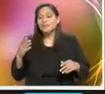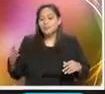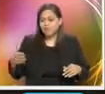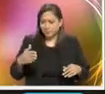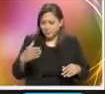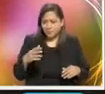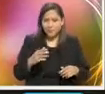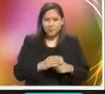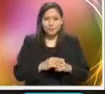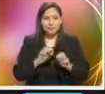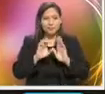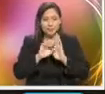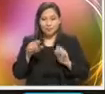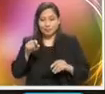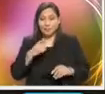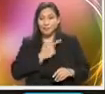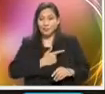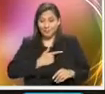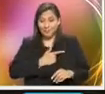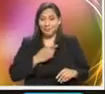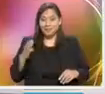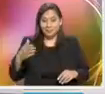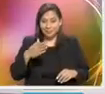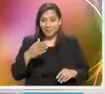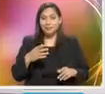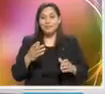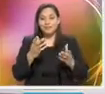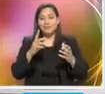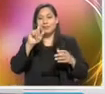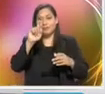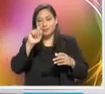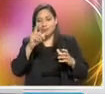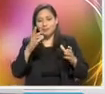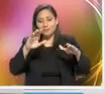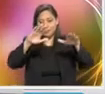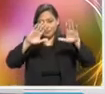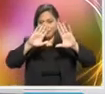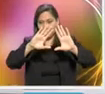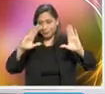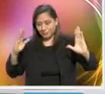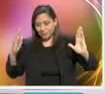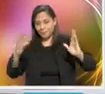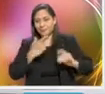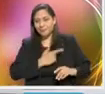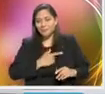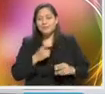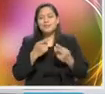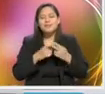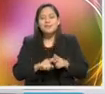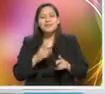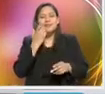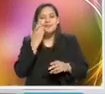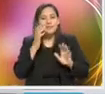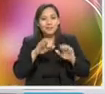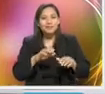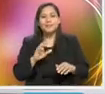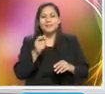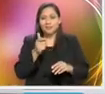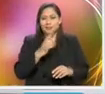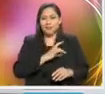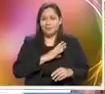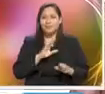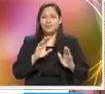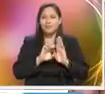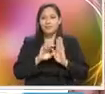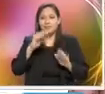pasa con aquellos que les gustan los peces, los acuarios y que les gustaría iniciarse en esta parte, ¿no? Que nos da como mucho miedo el